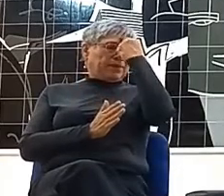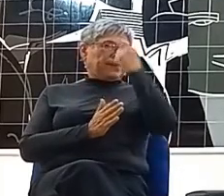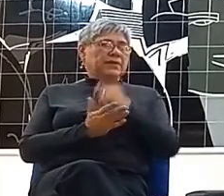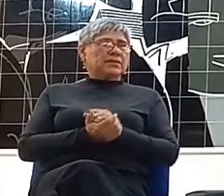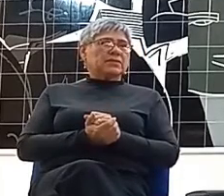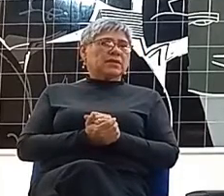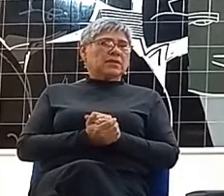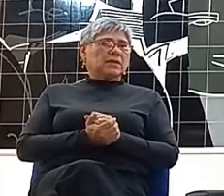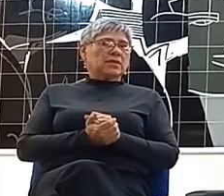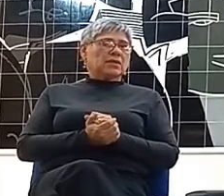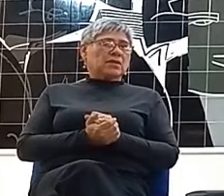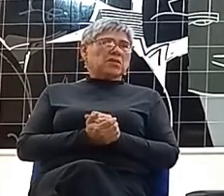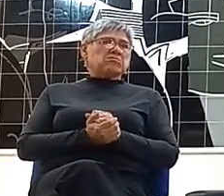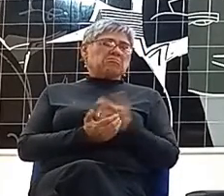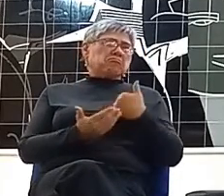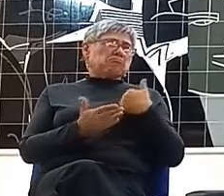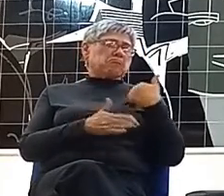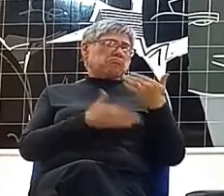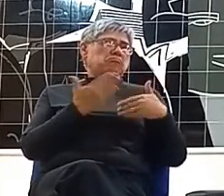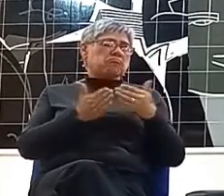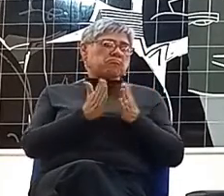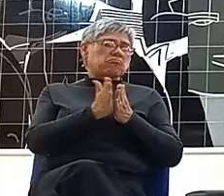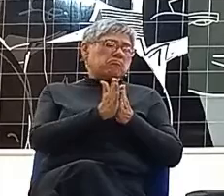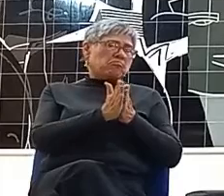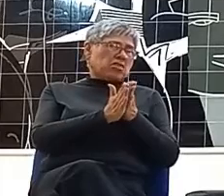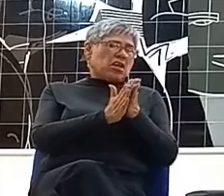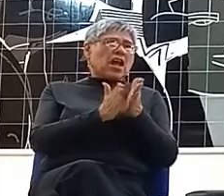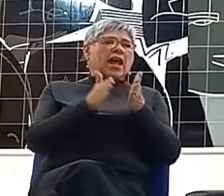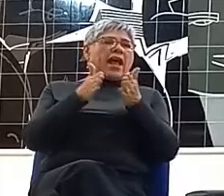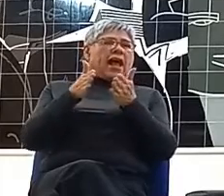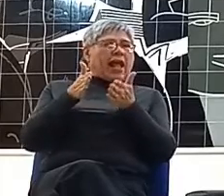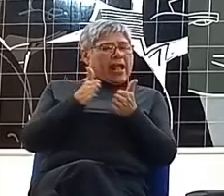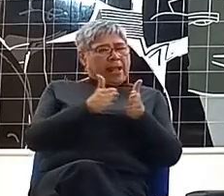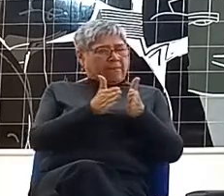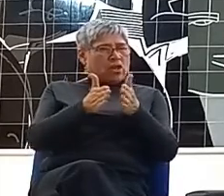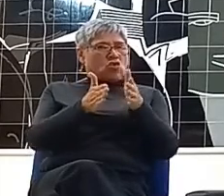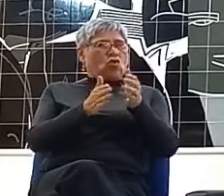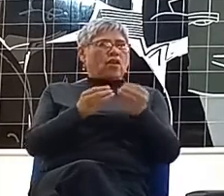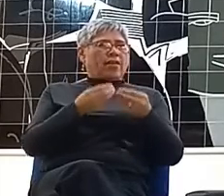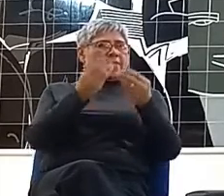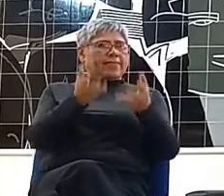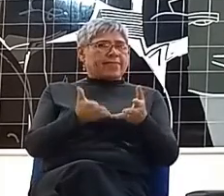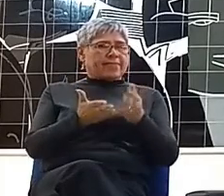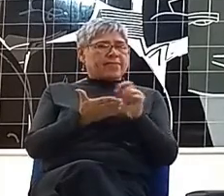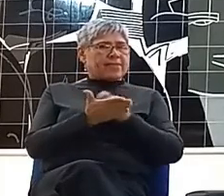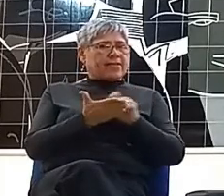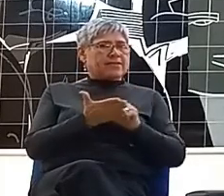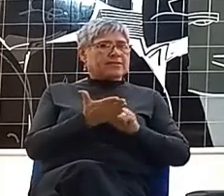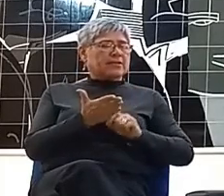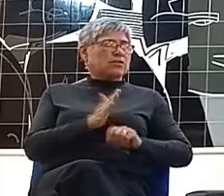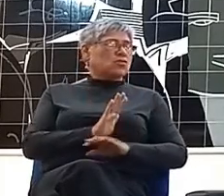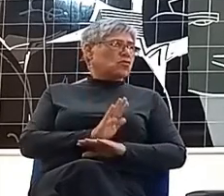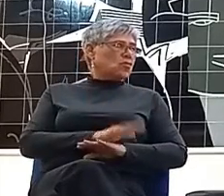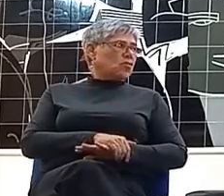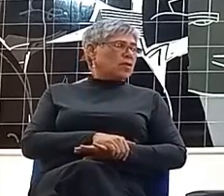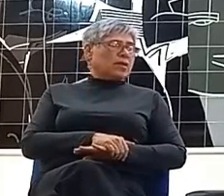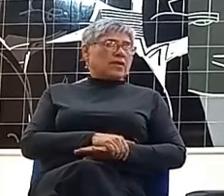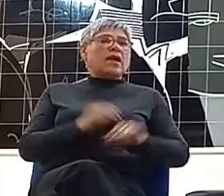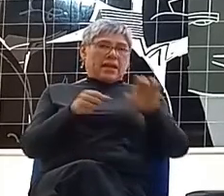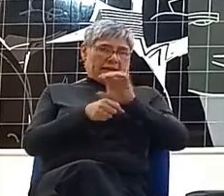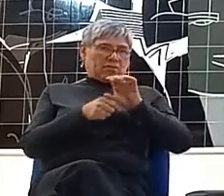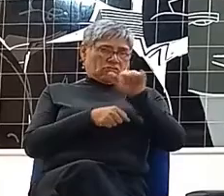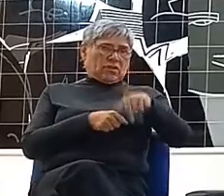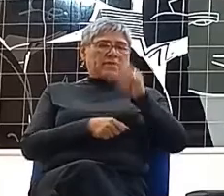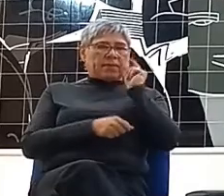que yo creo que vamos en camino de darle al escritor, al poeta, al ensayista un lugar en la